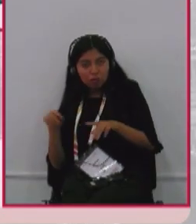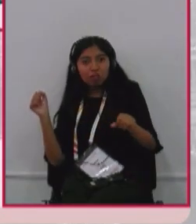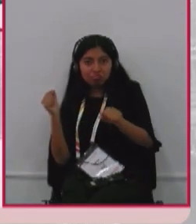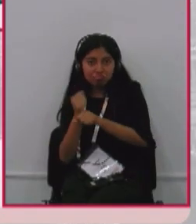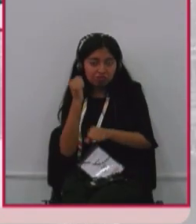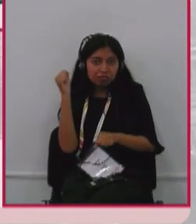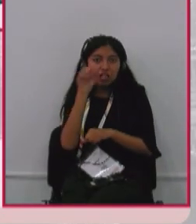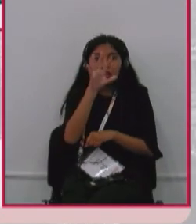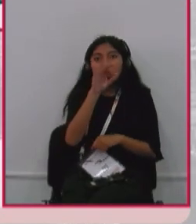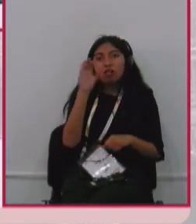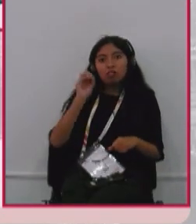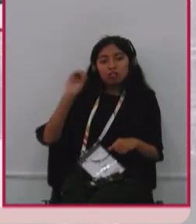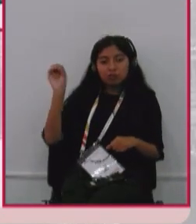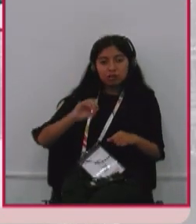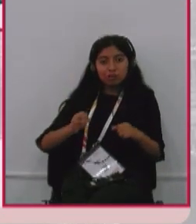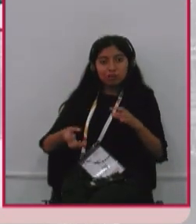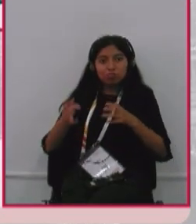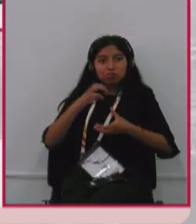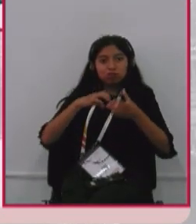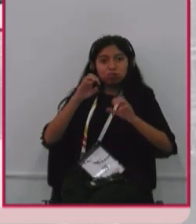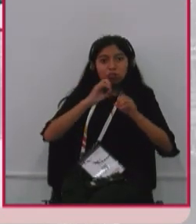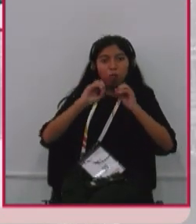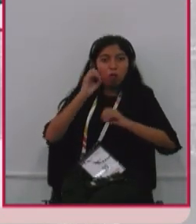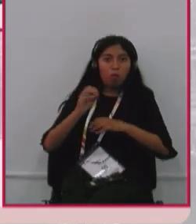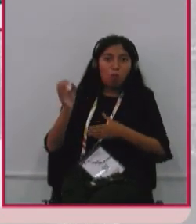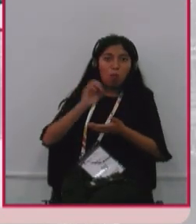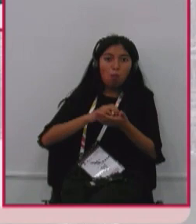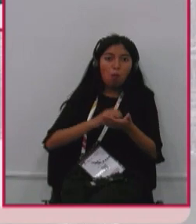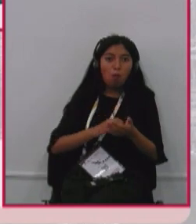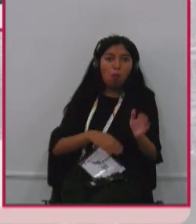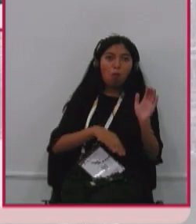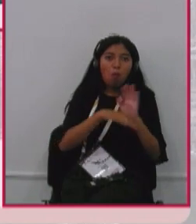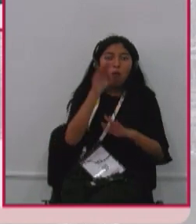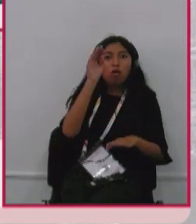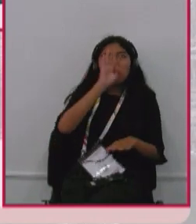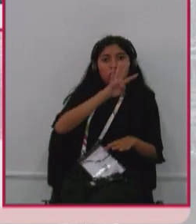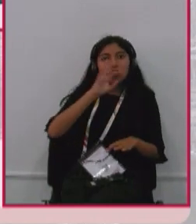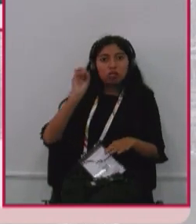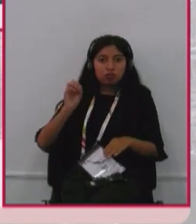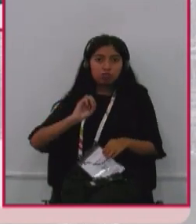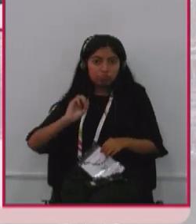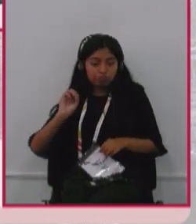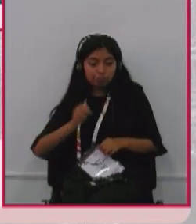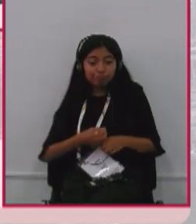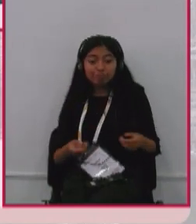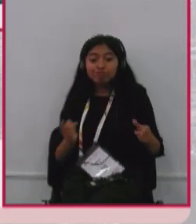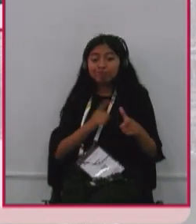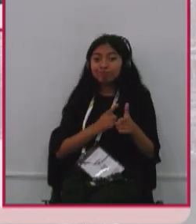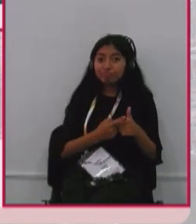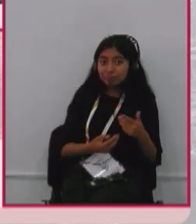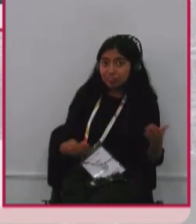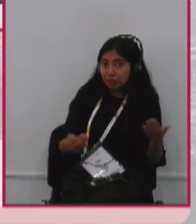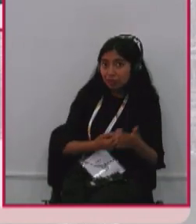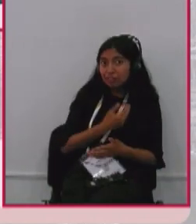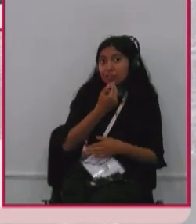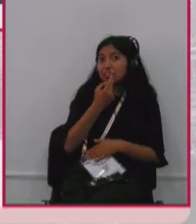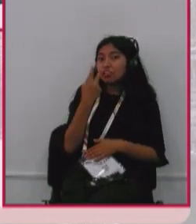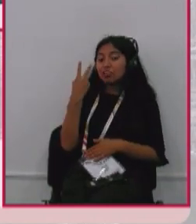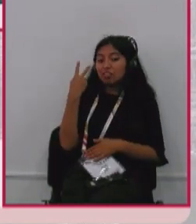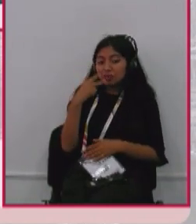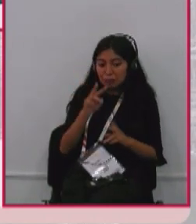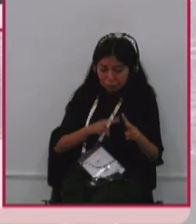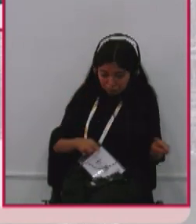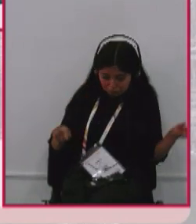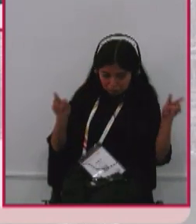logrando el 90% de recuperación y leyes que estaban por sobre los 40 gramos por tonelada que ellos buscaban. Entonces, nuevamente, en este caso,